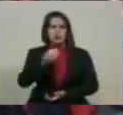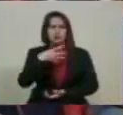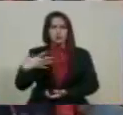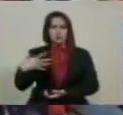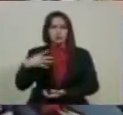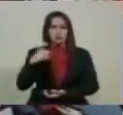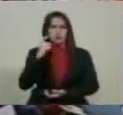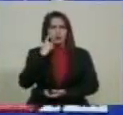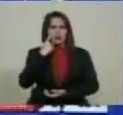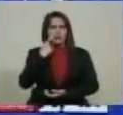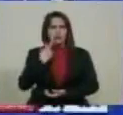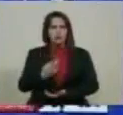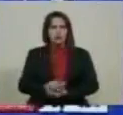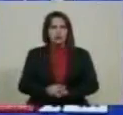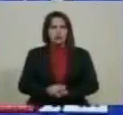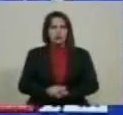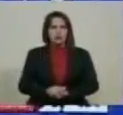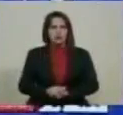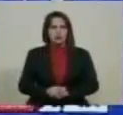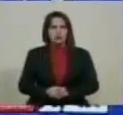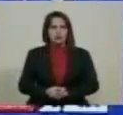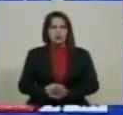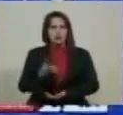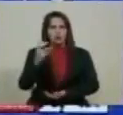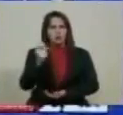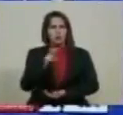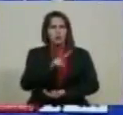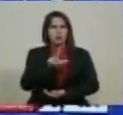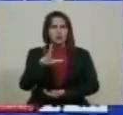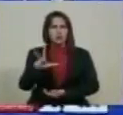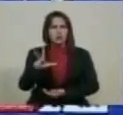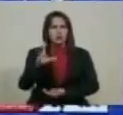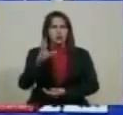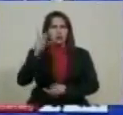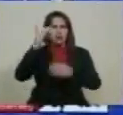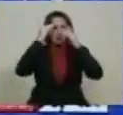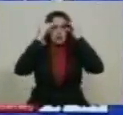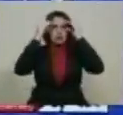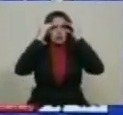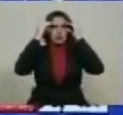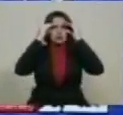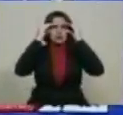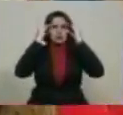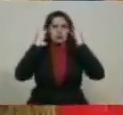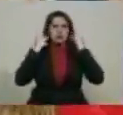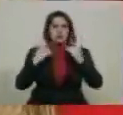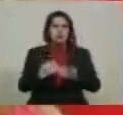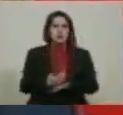Número 23, la compañera Telsi Rodríguez Gómez.